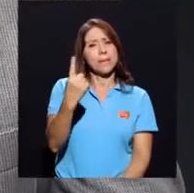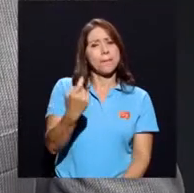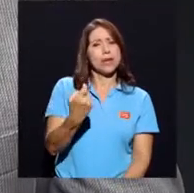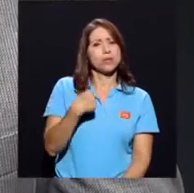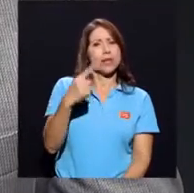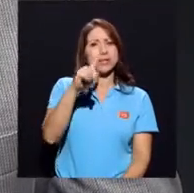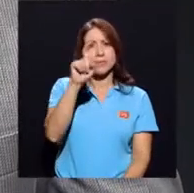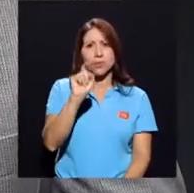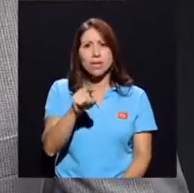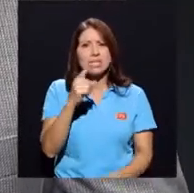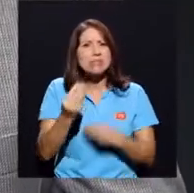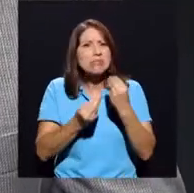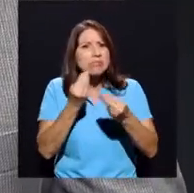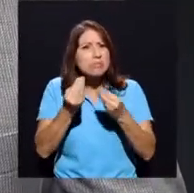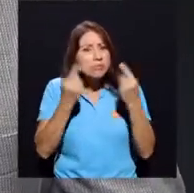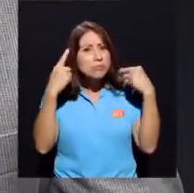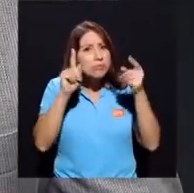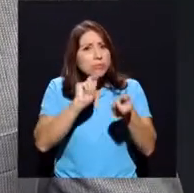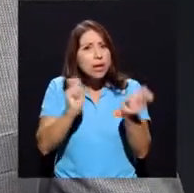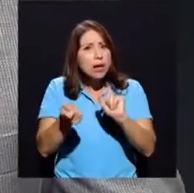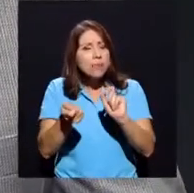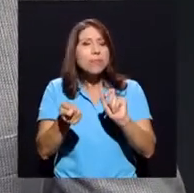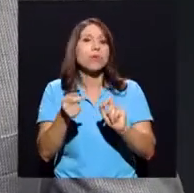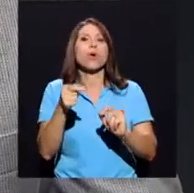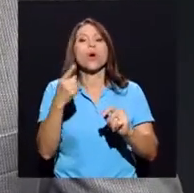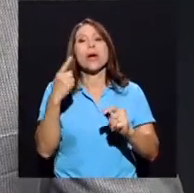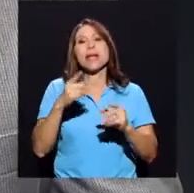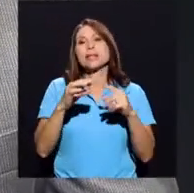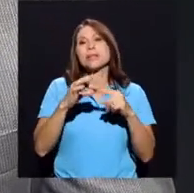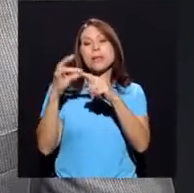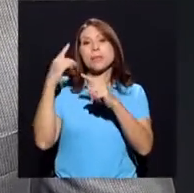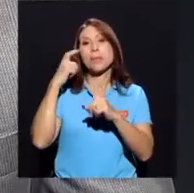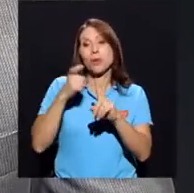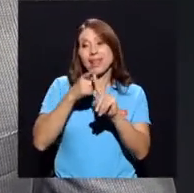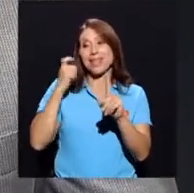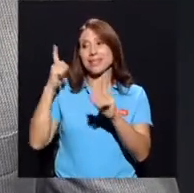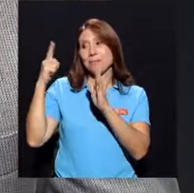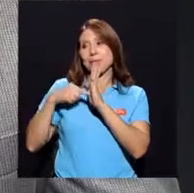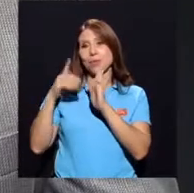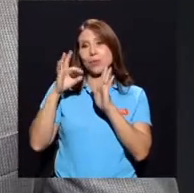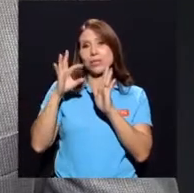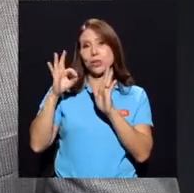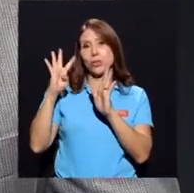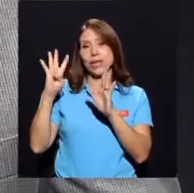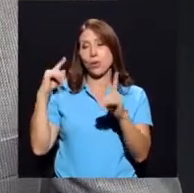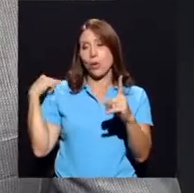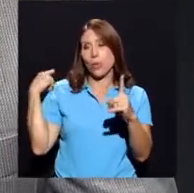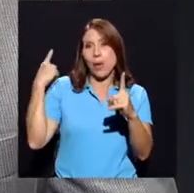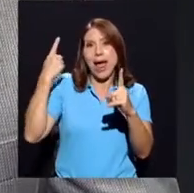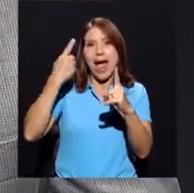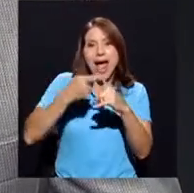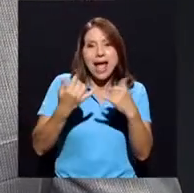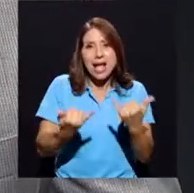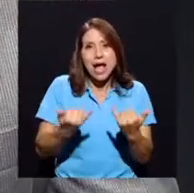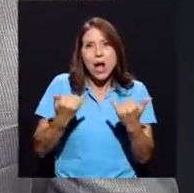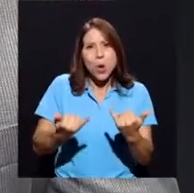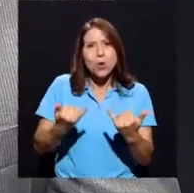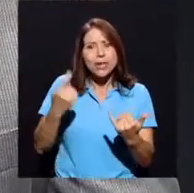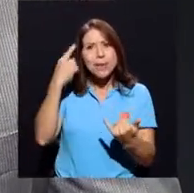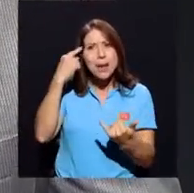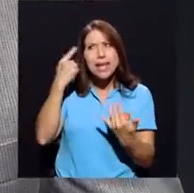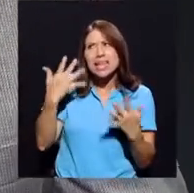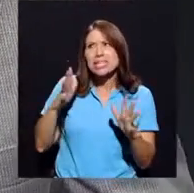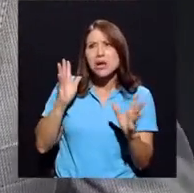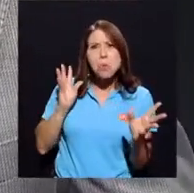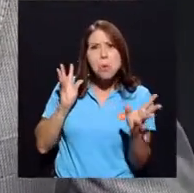cambio de eso verdad sobre todo porque en los años del 94 a la fecha que llevan imagínense que así como nosotros conocimos